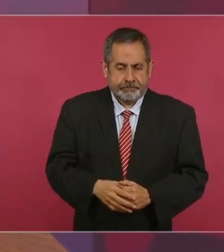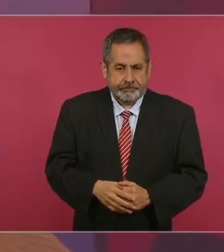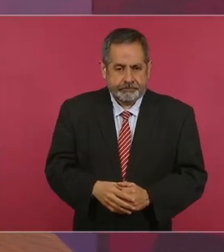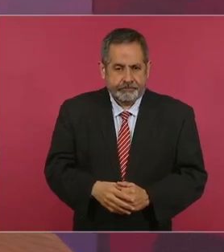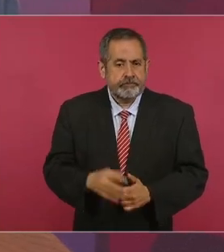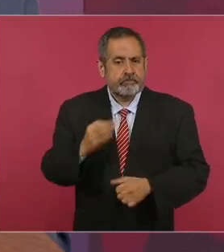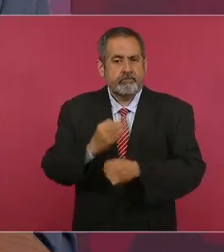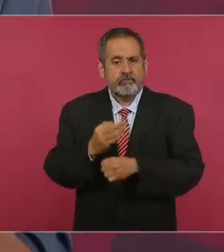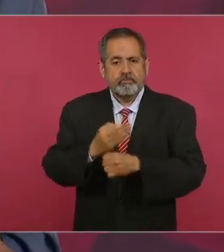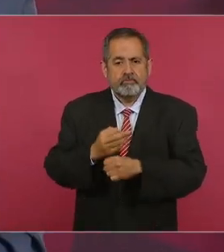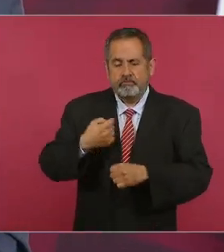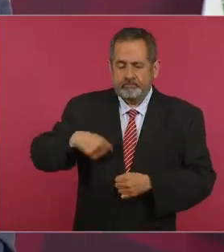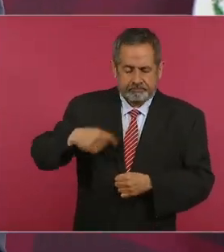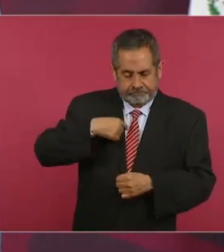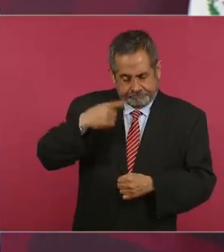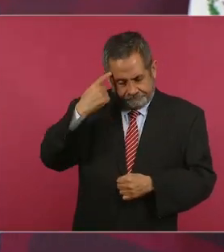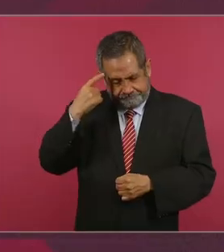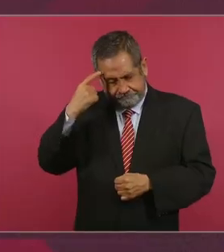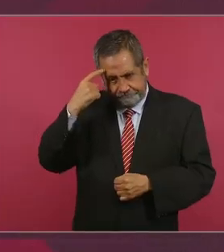previendo,